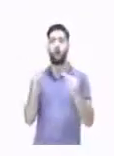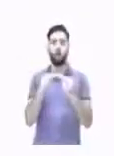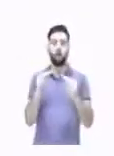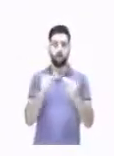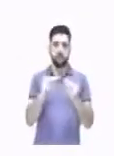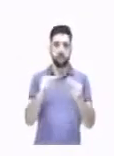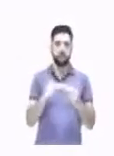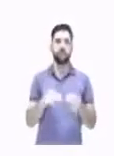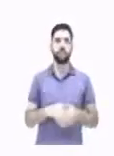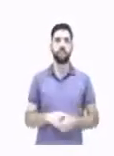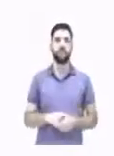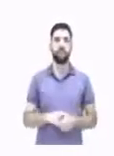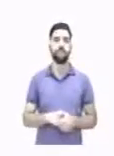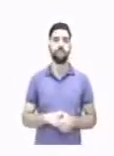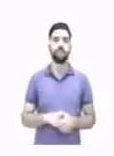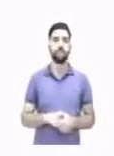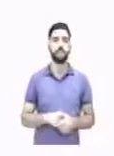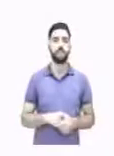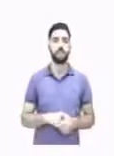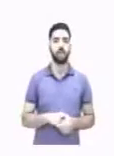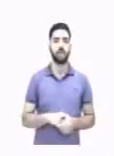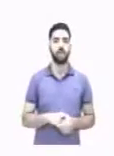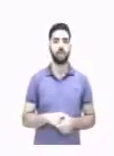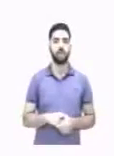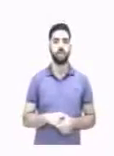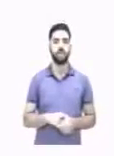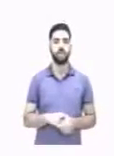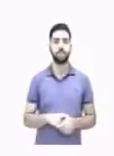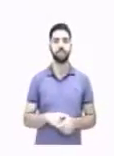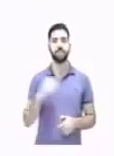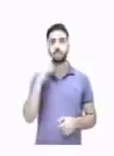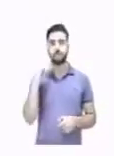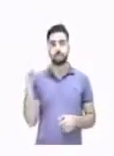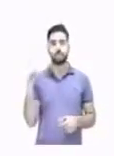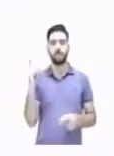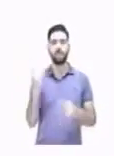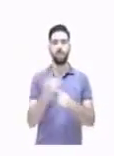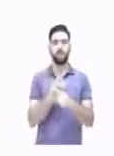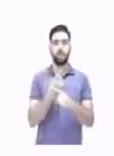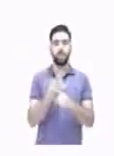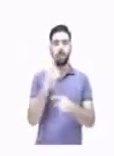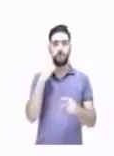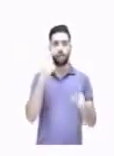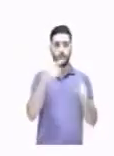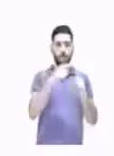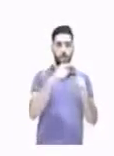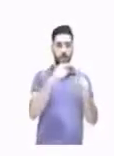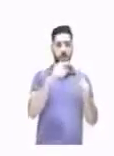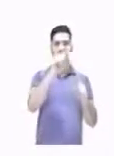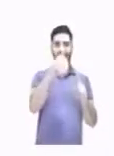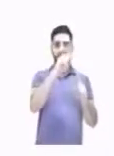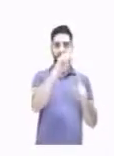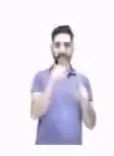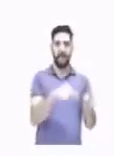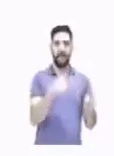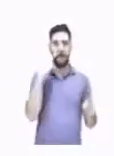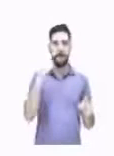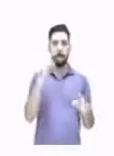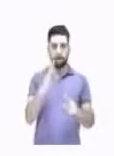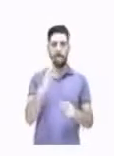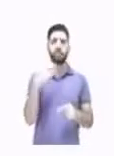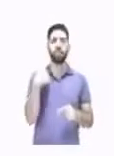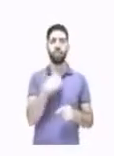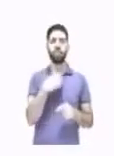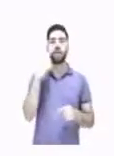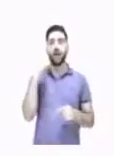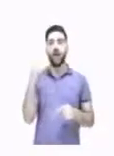vamos a utilizar la parte del seno de beta partido B porque ahí está el dato que deseo conocer. Entonces